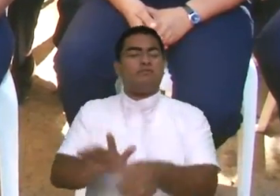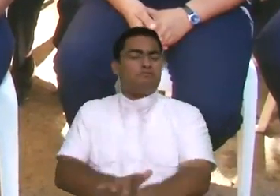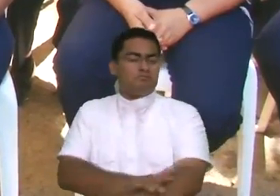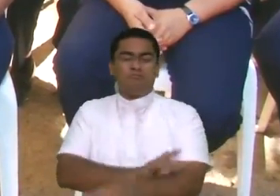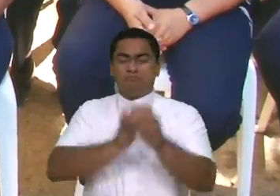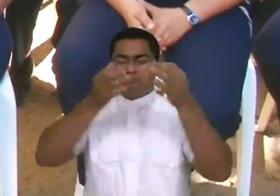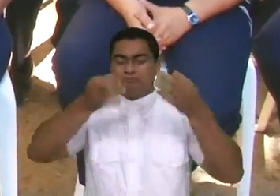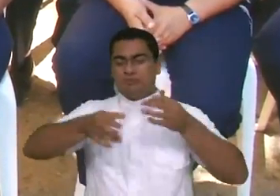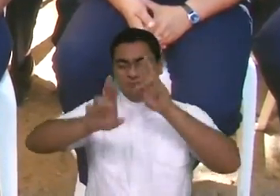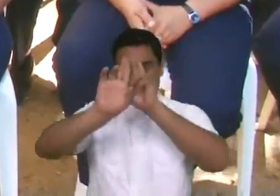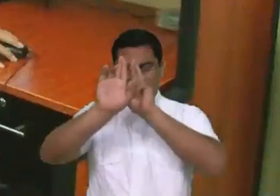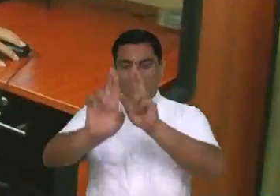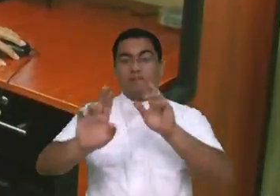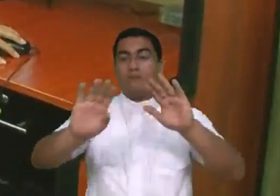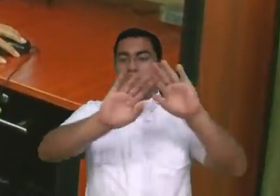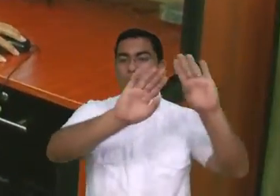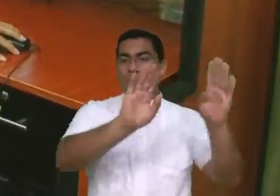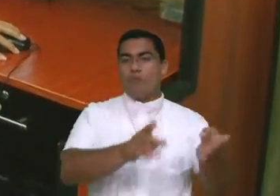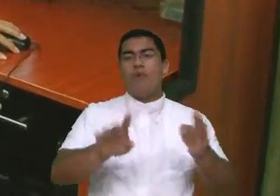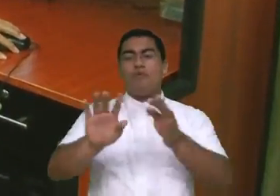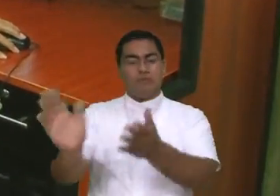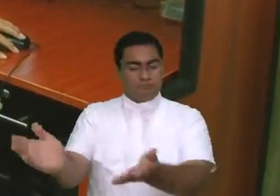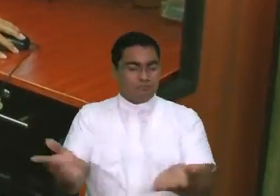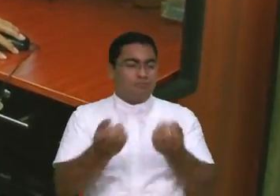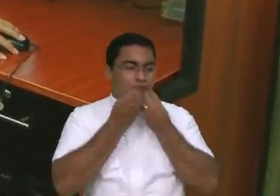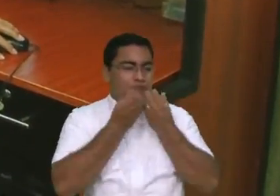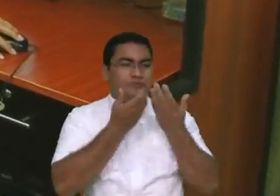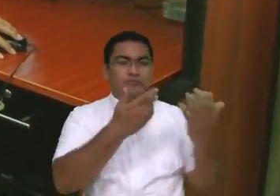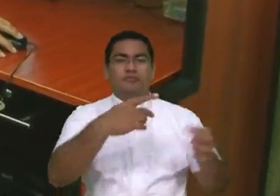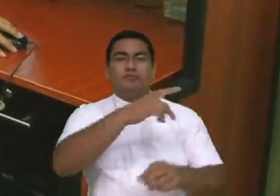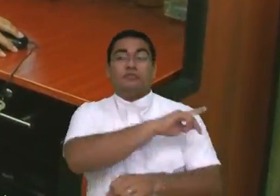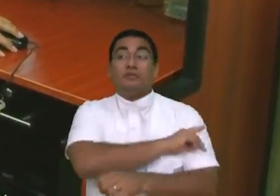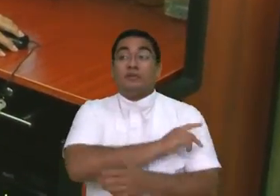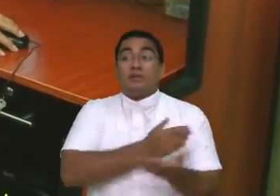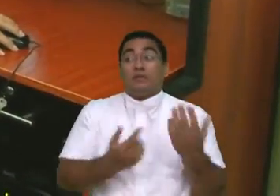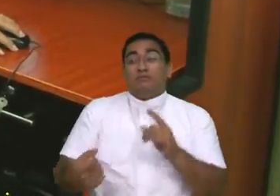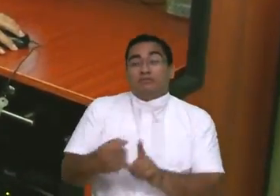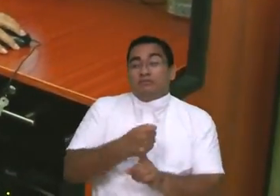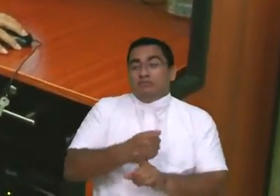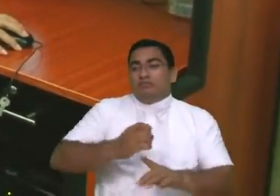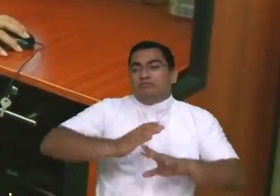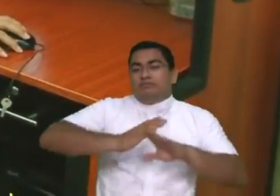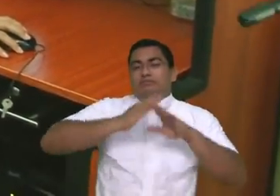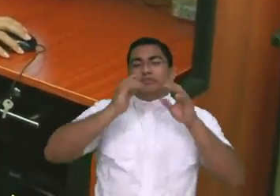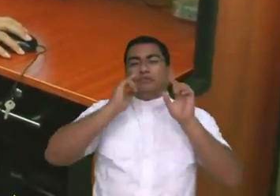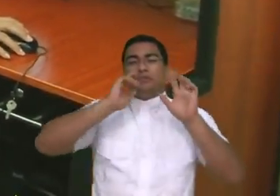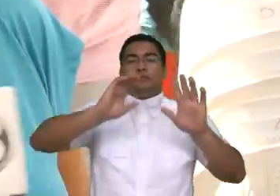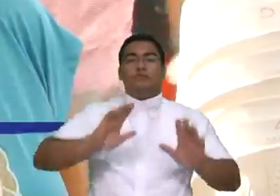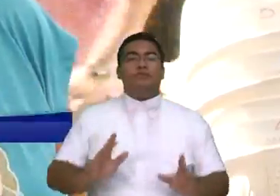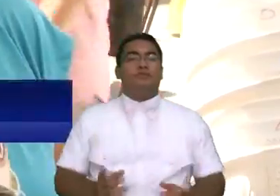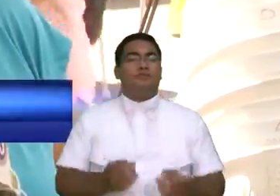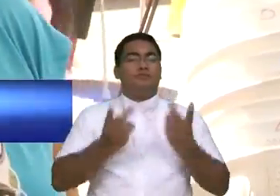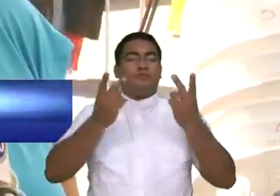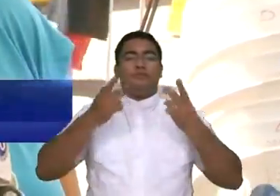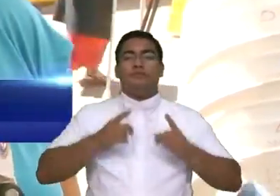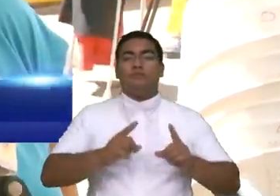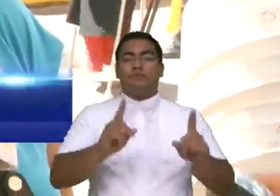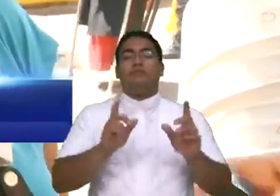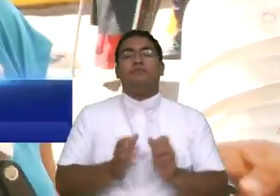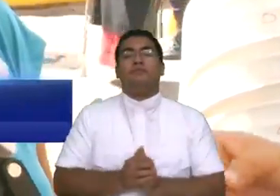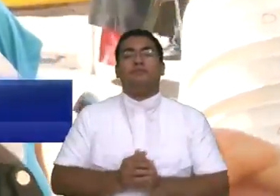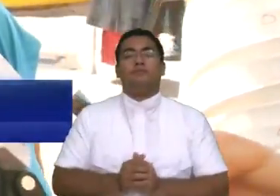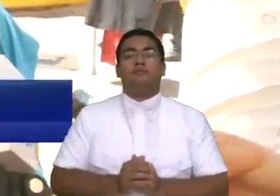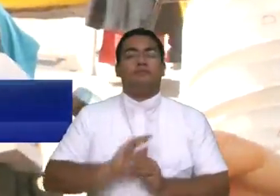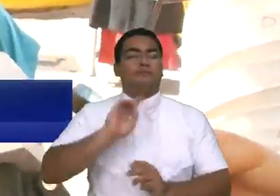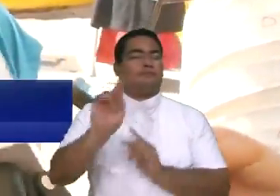respeto a todas las mujeres que interpongan su denuncia ante cualquier delito que atente contra la vida y la dignidad de las féminas. Excelentísimo,